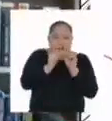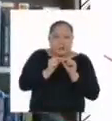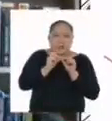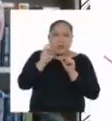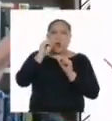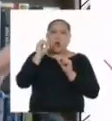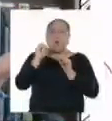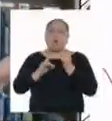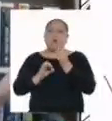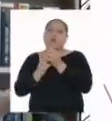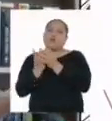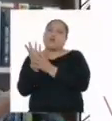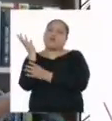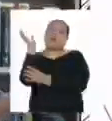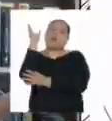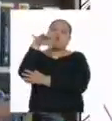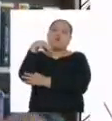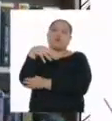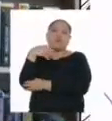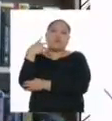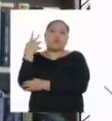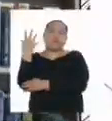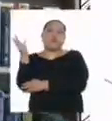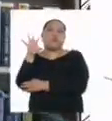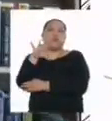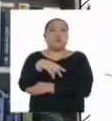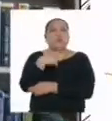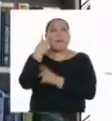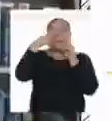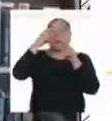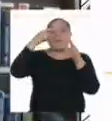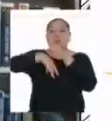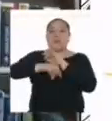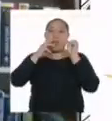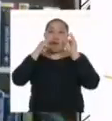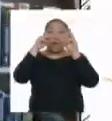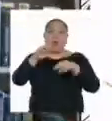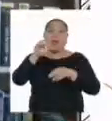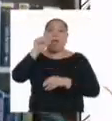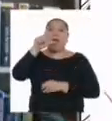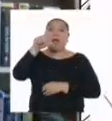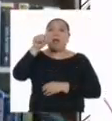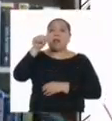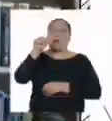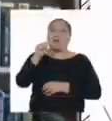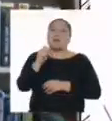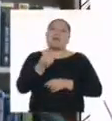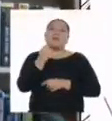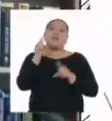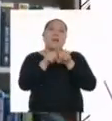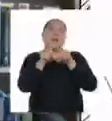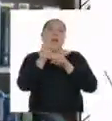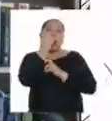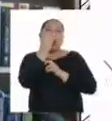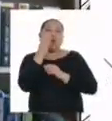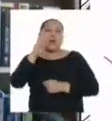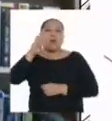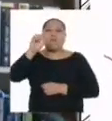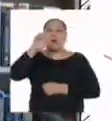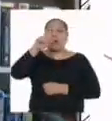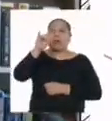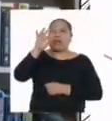algas complejas como las que vemos en el mar. También existen ciertos tipos de bacterias que